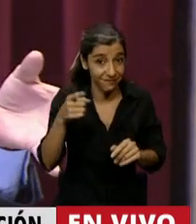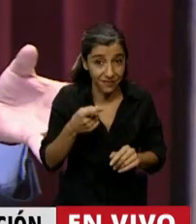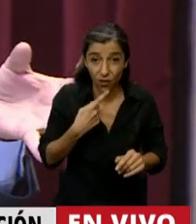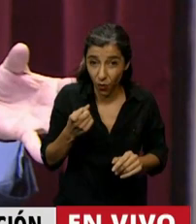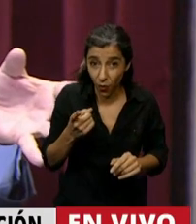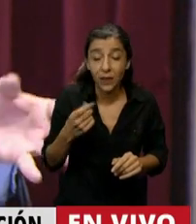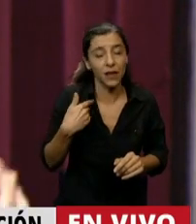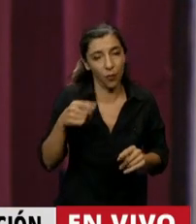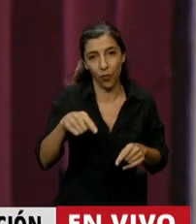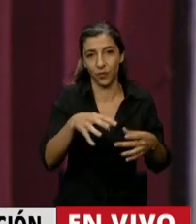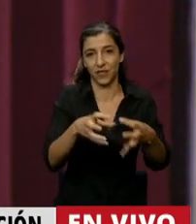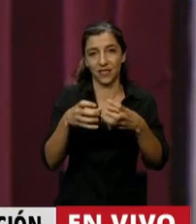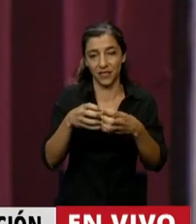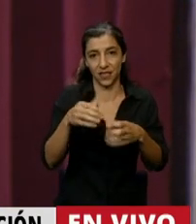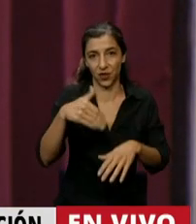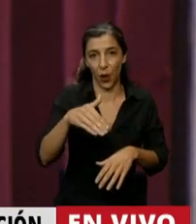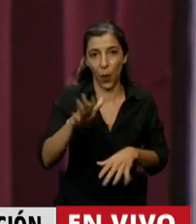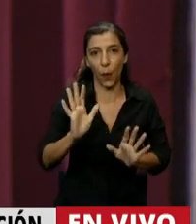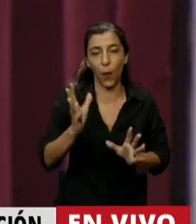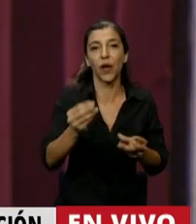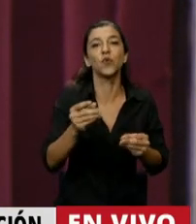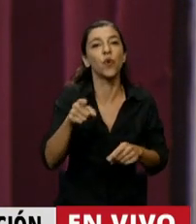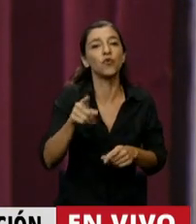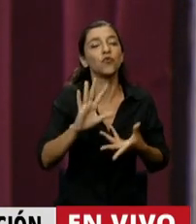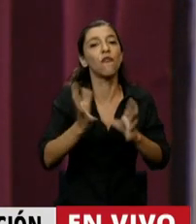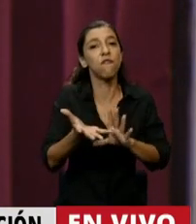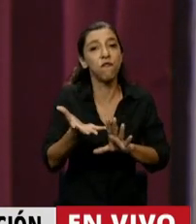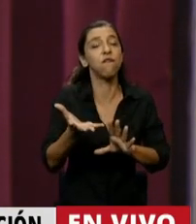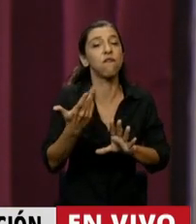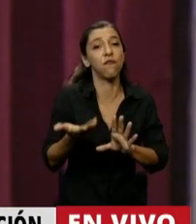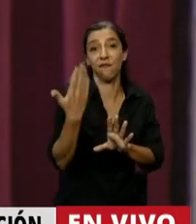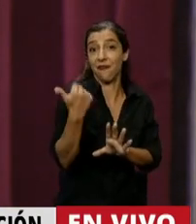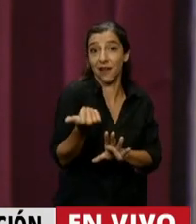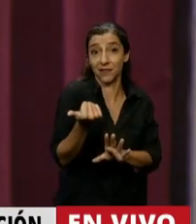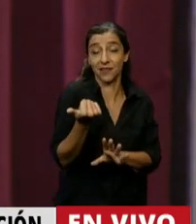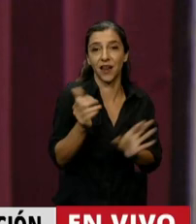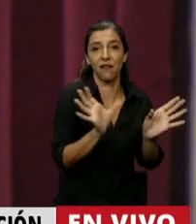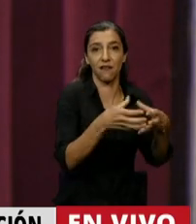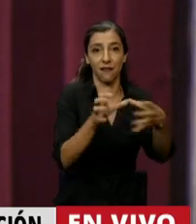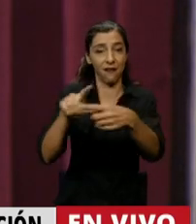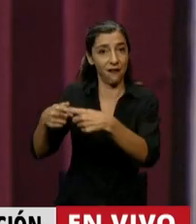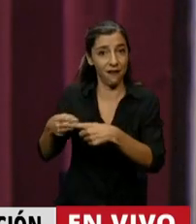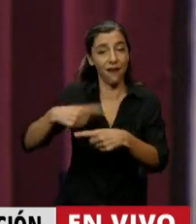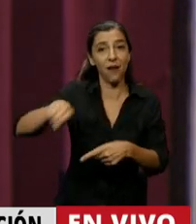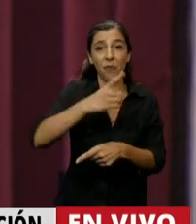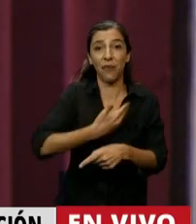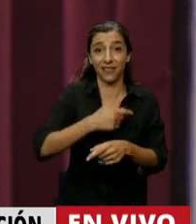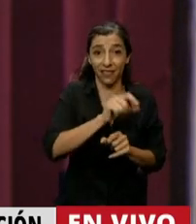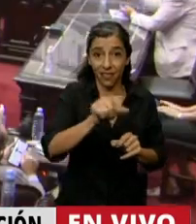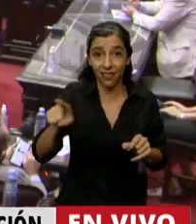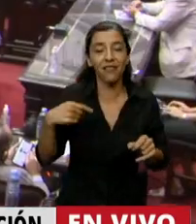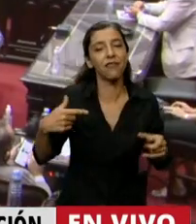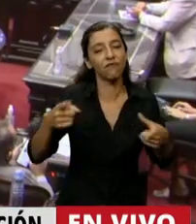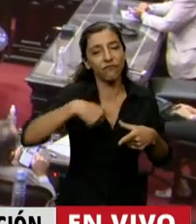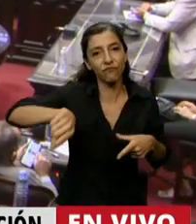va a servir para la sesión, es un mecanismo solicitado ayer por todos los presidentes de bloque en labor parlamentaria, y no,